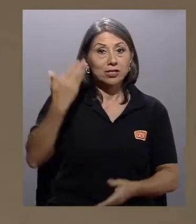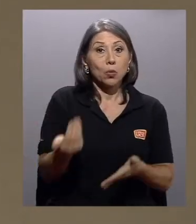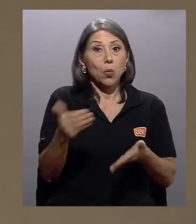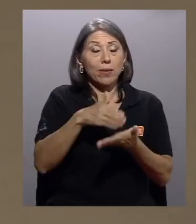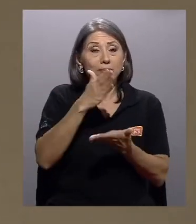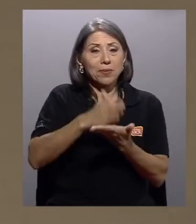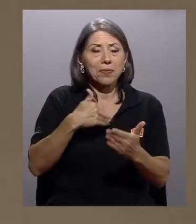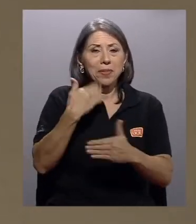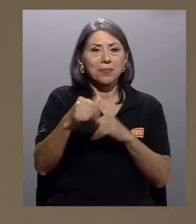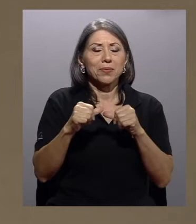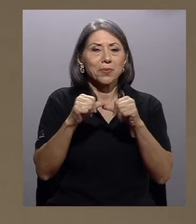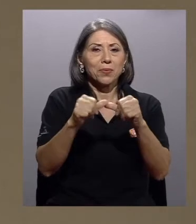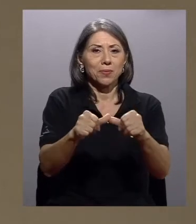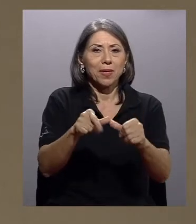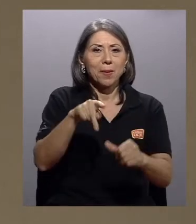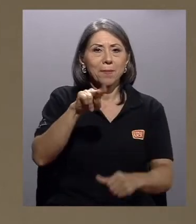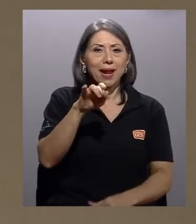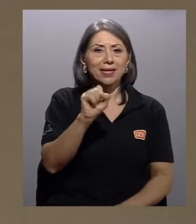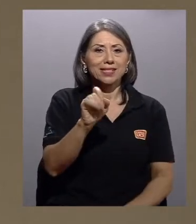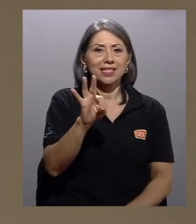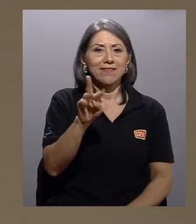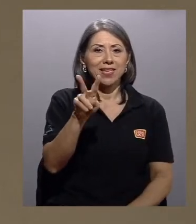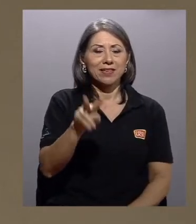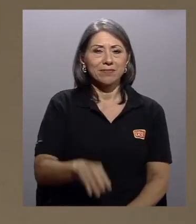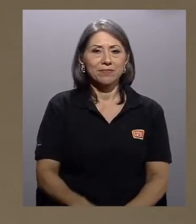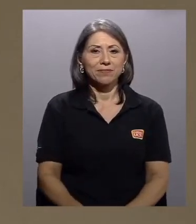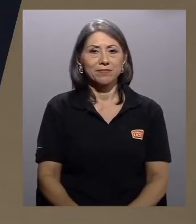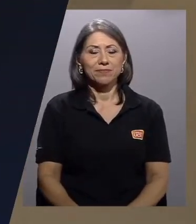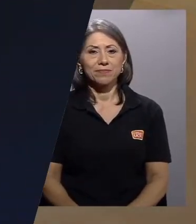a una nueva pausa y ya regresamos a Praxis TV.